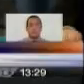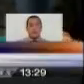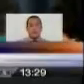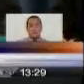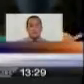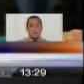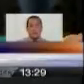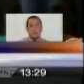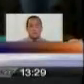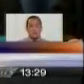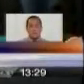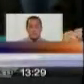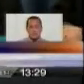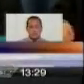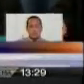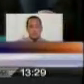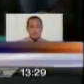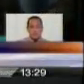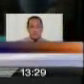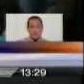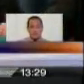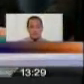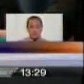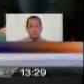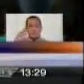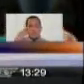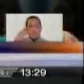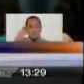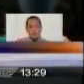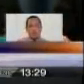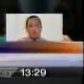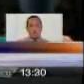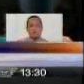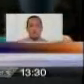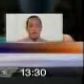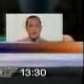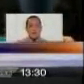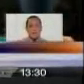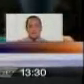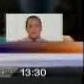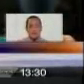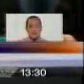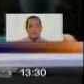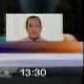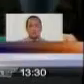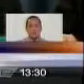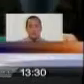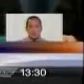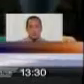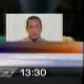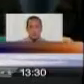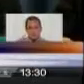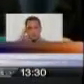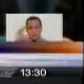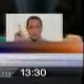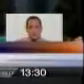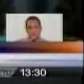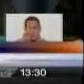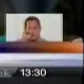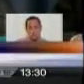lo ha mencionado el presidente del Consejo de Ministros, es una política del gobierno la defensa permanente de los comandos de Chavín de